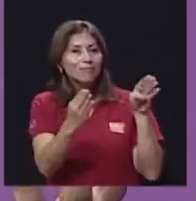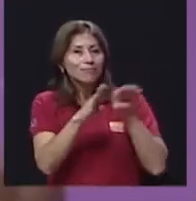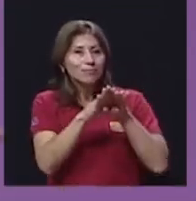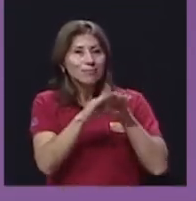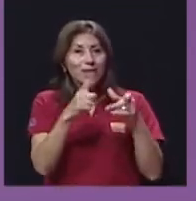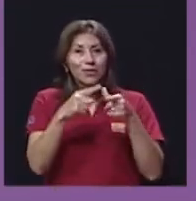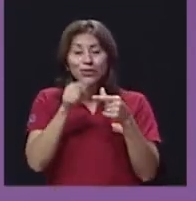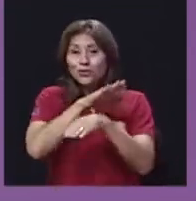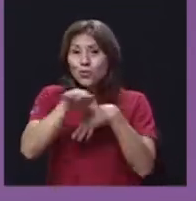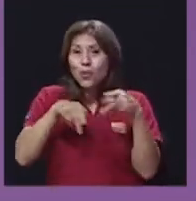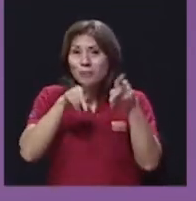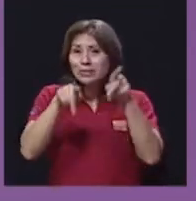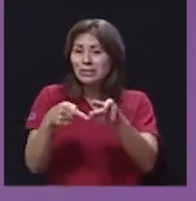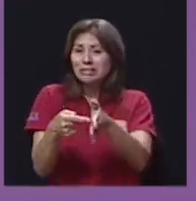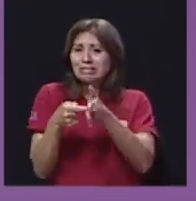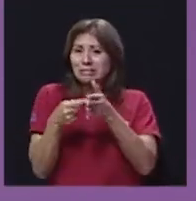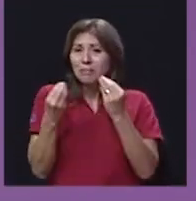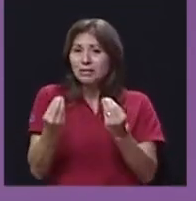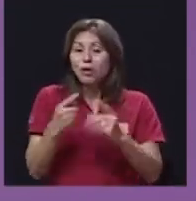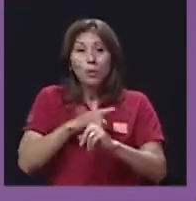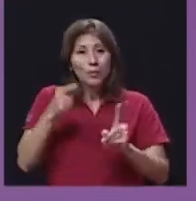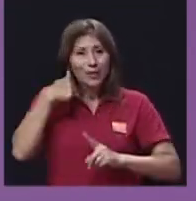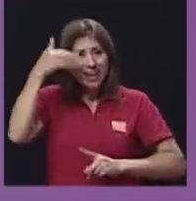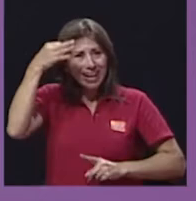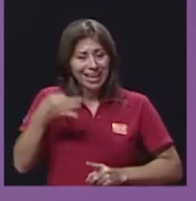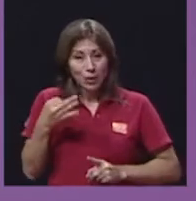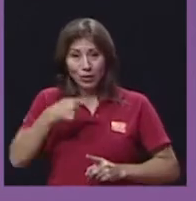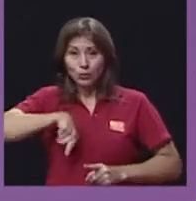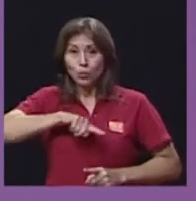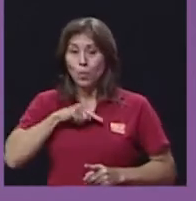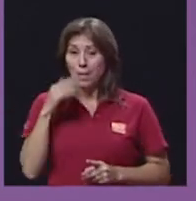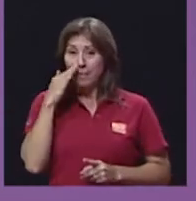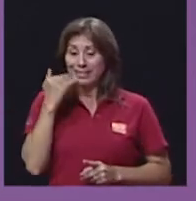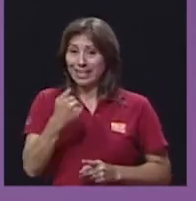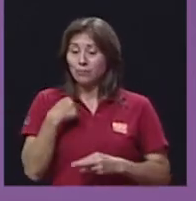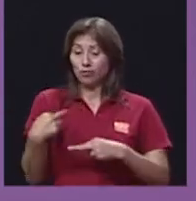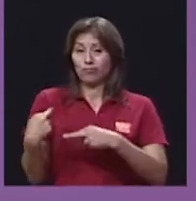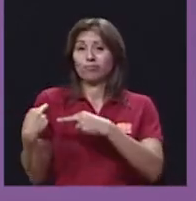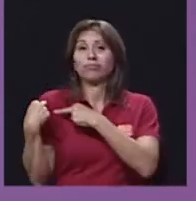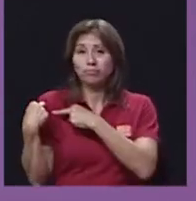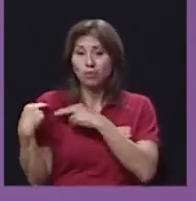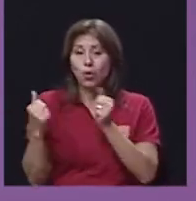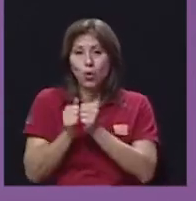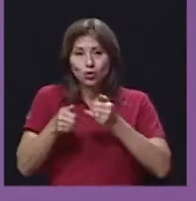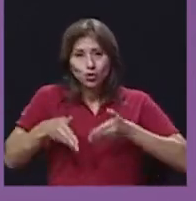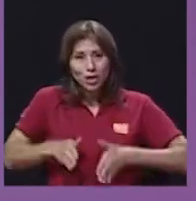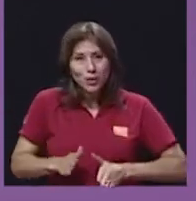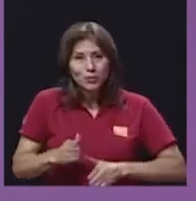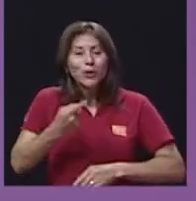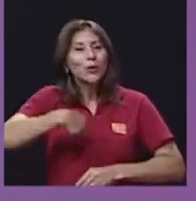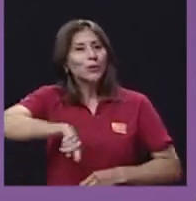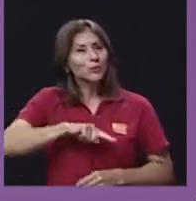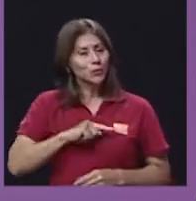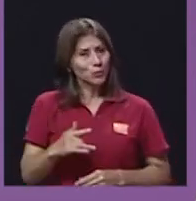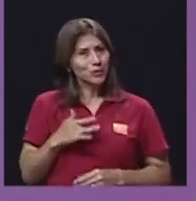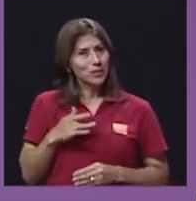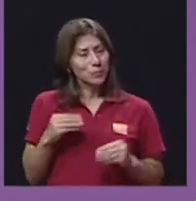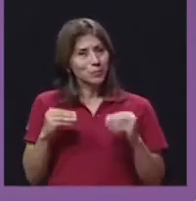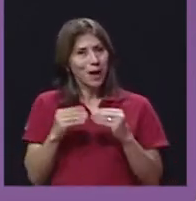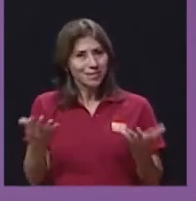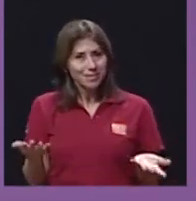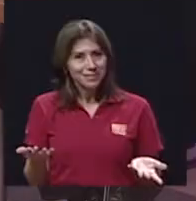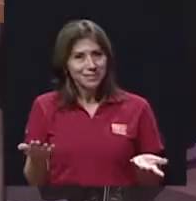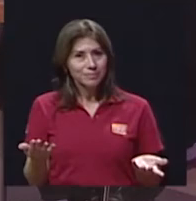para todo el mundo pero creo que las mamás cuando tenemos esta responsabilidad tan grande con los hijos lo sentimos nos sentimos más